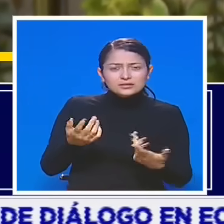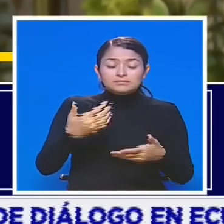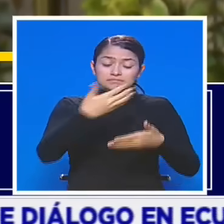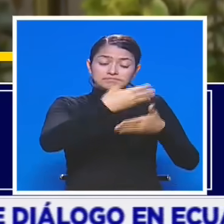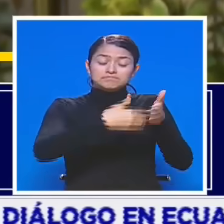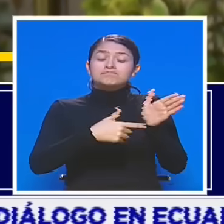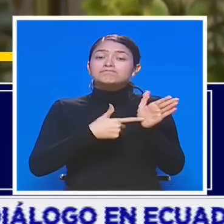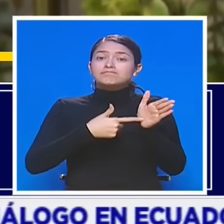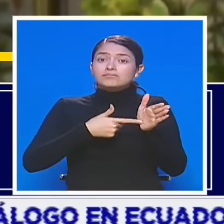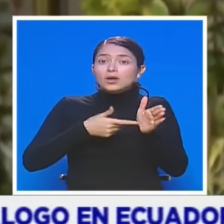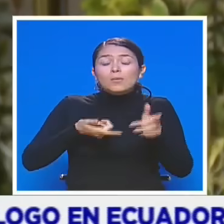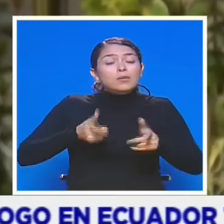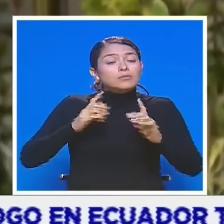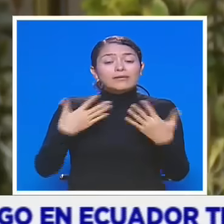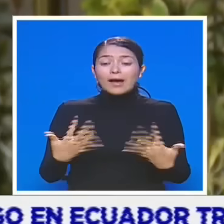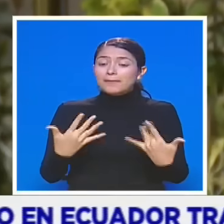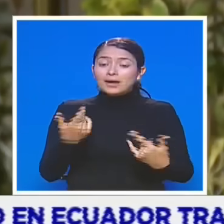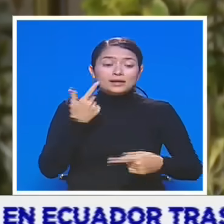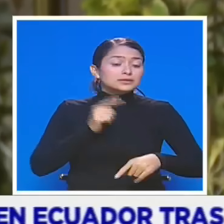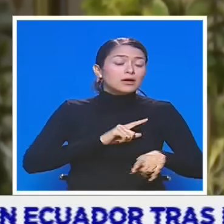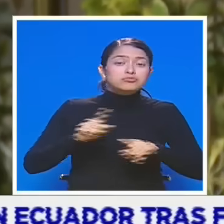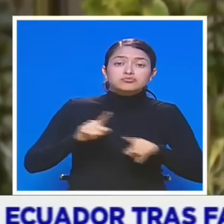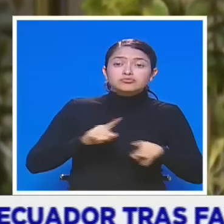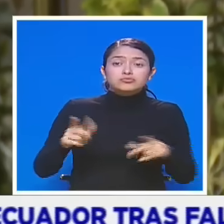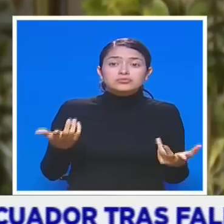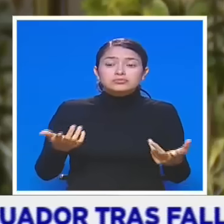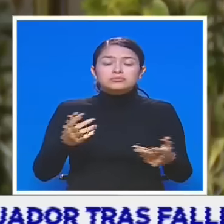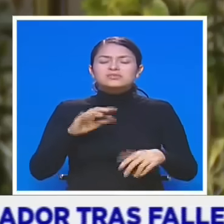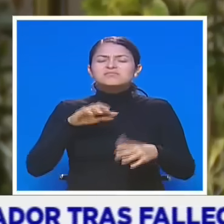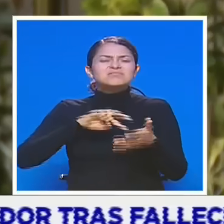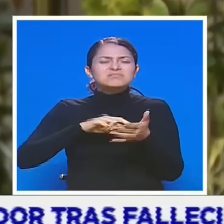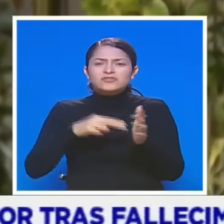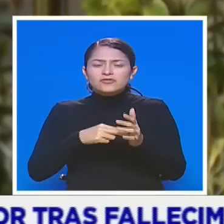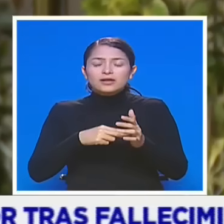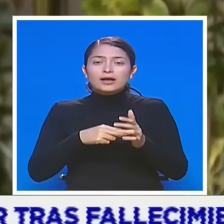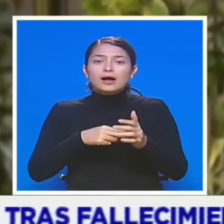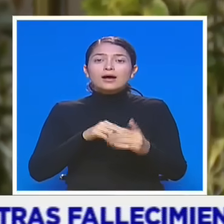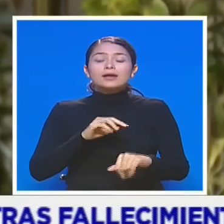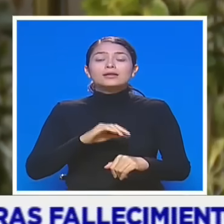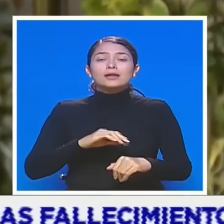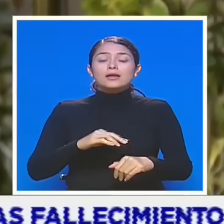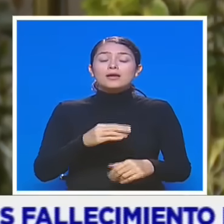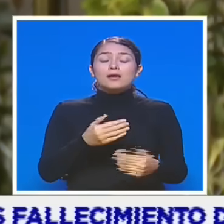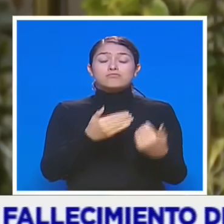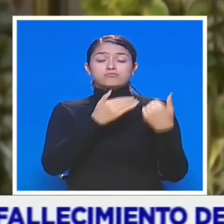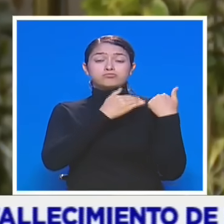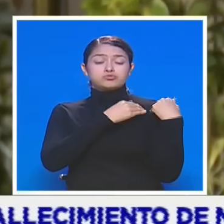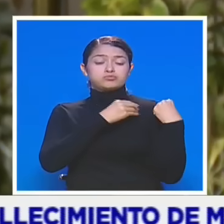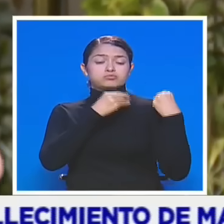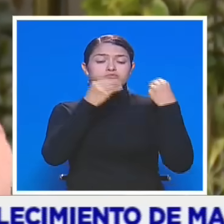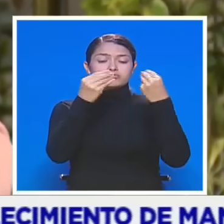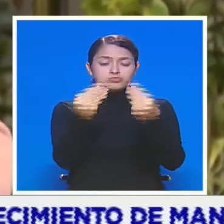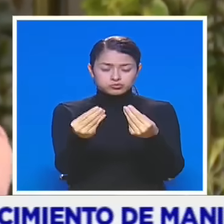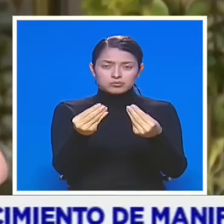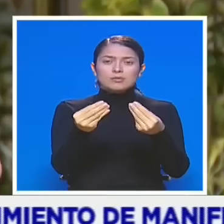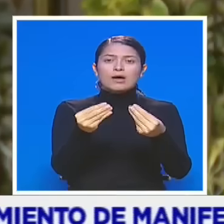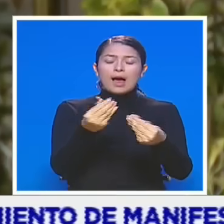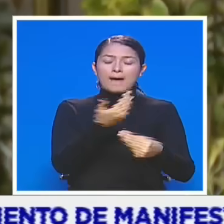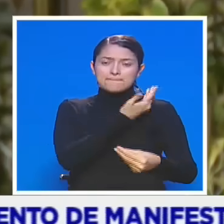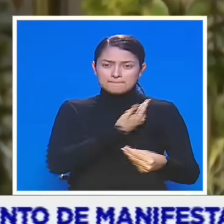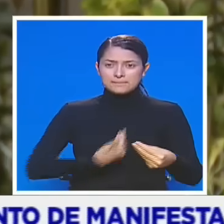decreto de conmoción externa, que le da poderes especiales al jefe de Estado para